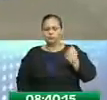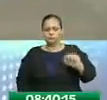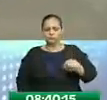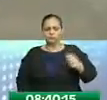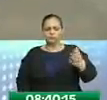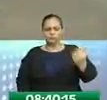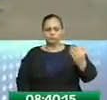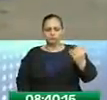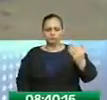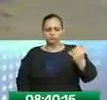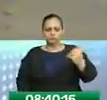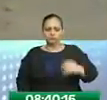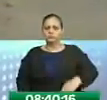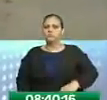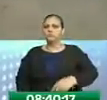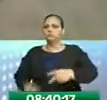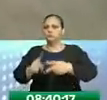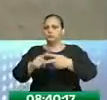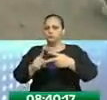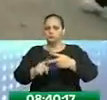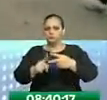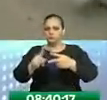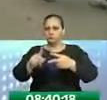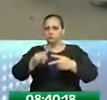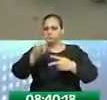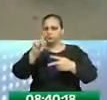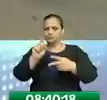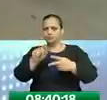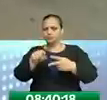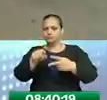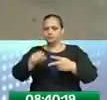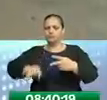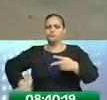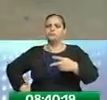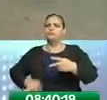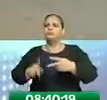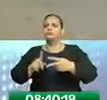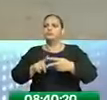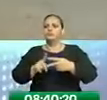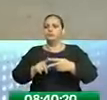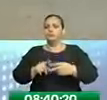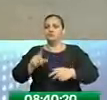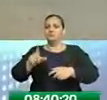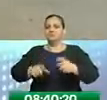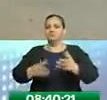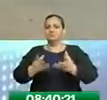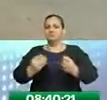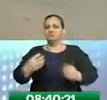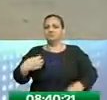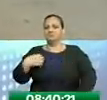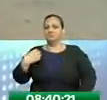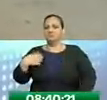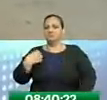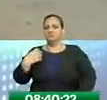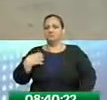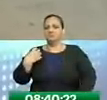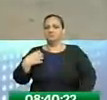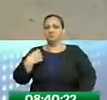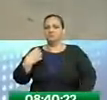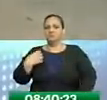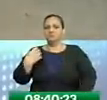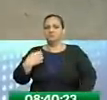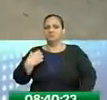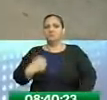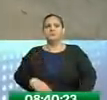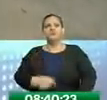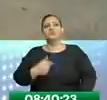Adelante. Muy bien, yo le tengo dos consultas. La primera es que hay algunos reclamos por parte de personas que indican que tienen que